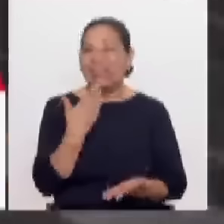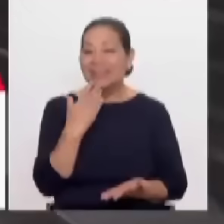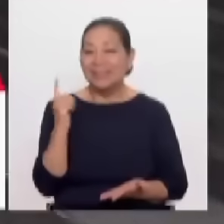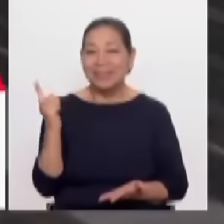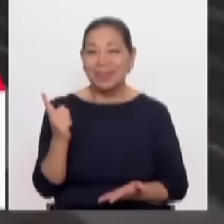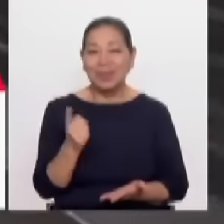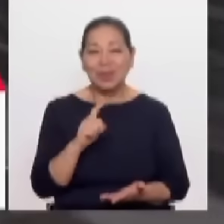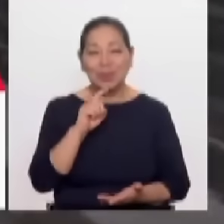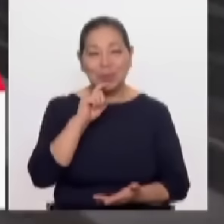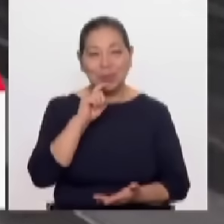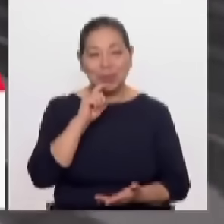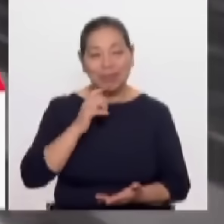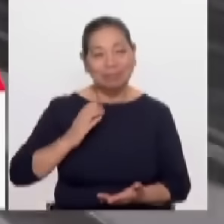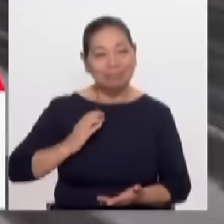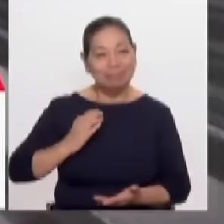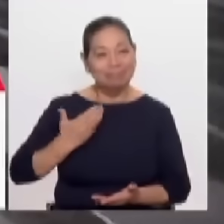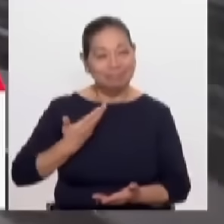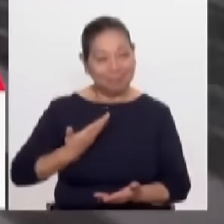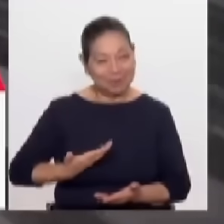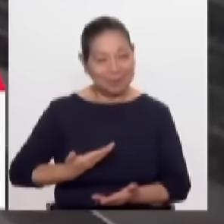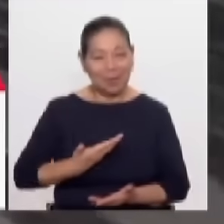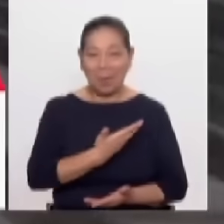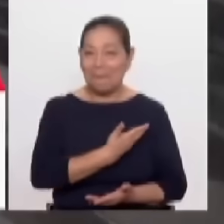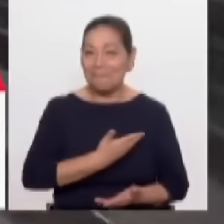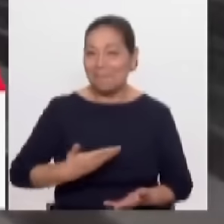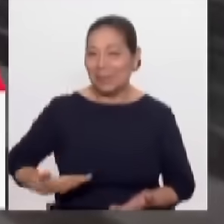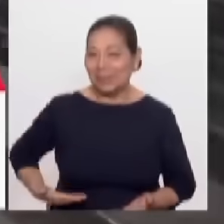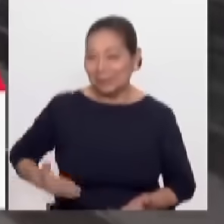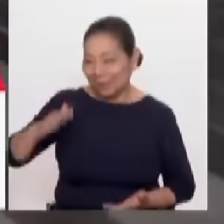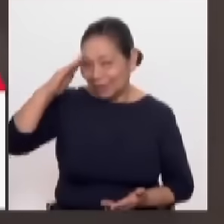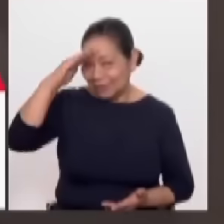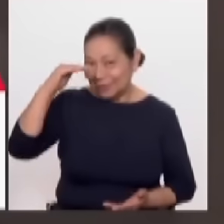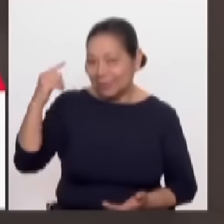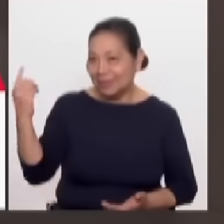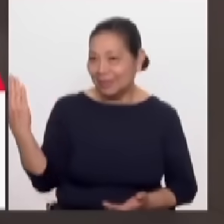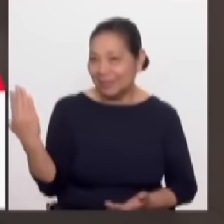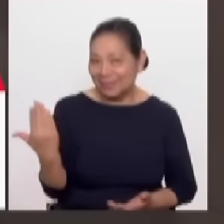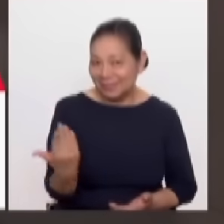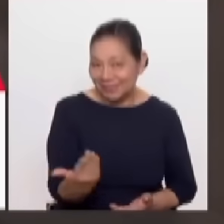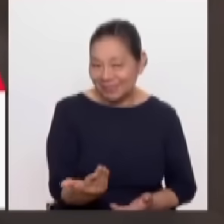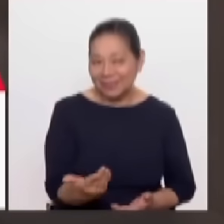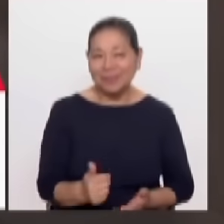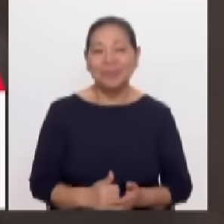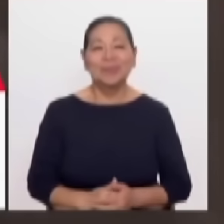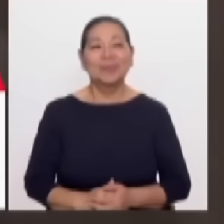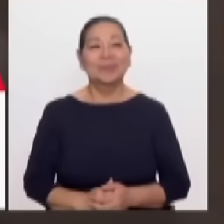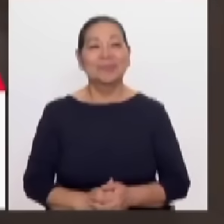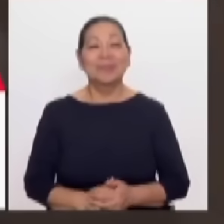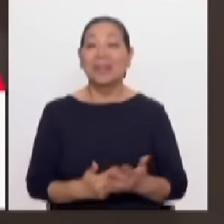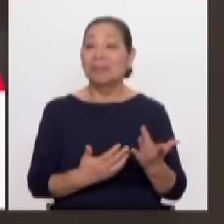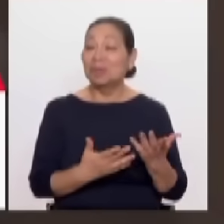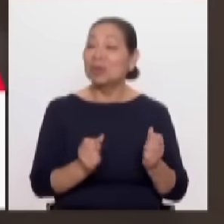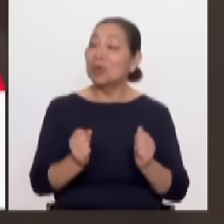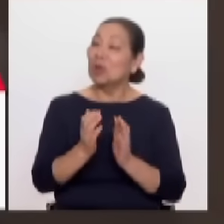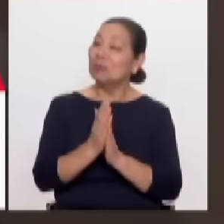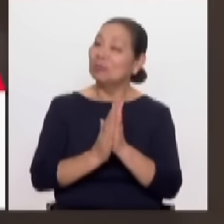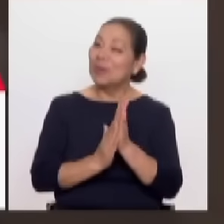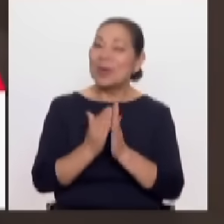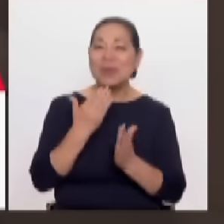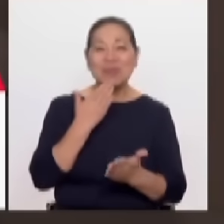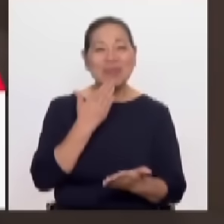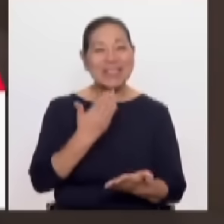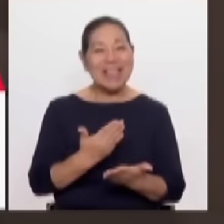va a ser la señora Dina Boluarte, presidenta constitucional de la República del Perú. Espero que lo disfruten.